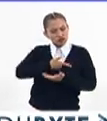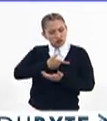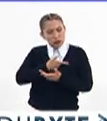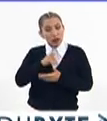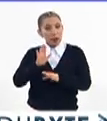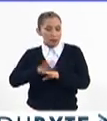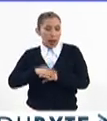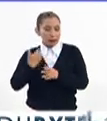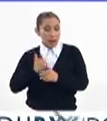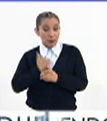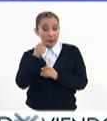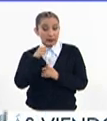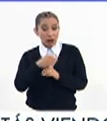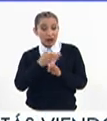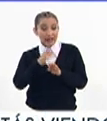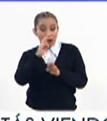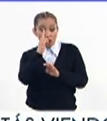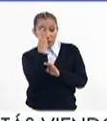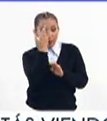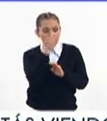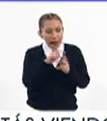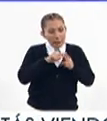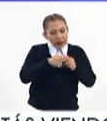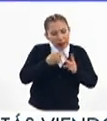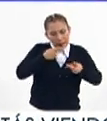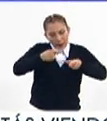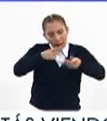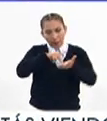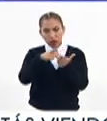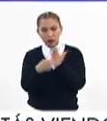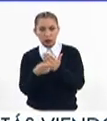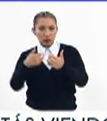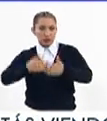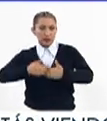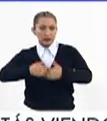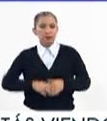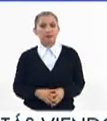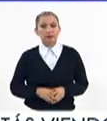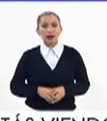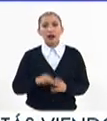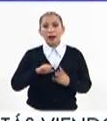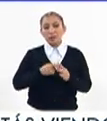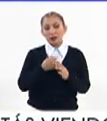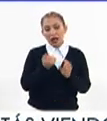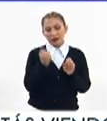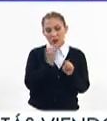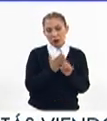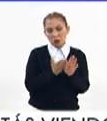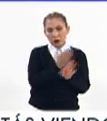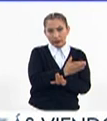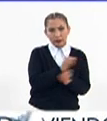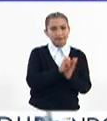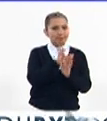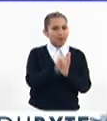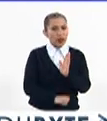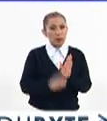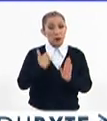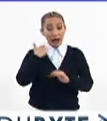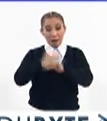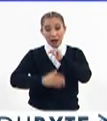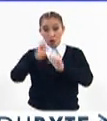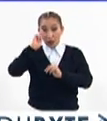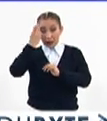no está de más aprovechar la etapa universitaria para comenzar un proyecto empresarial. Empezar desde etapas tempranas como saliendo